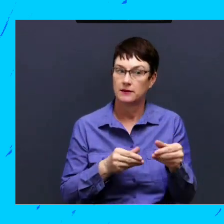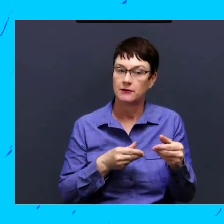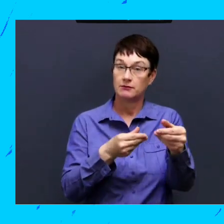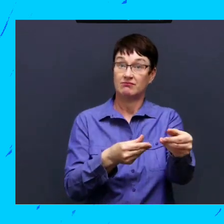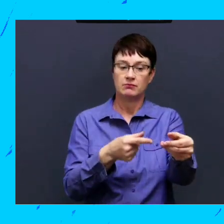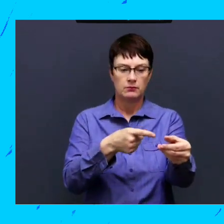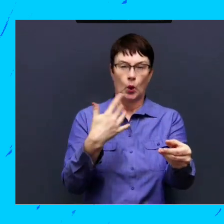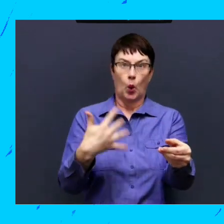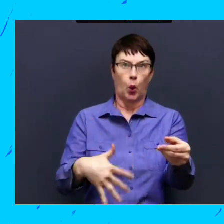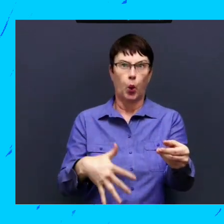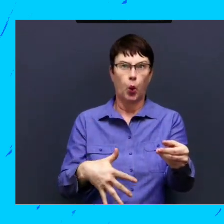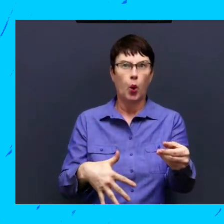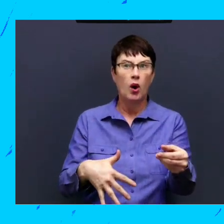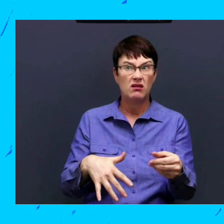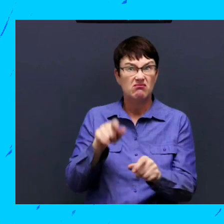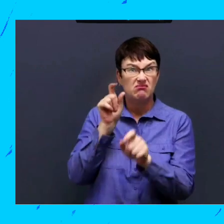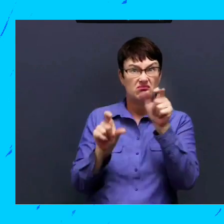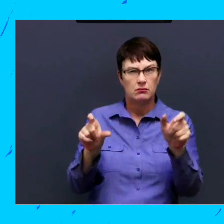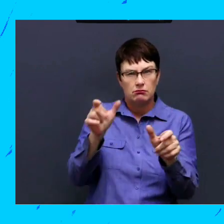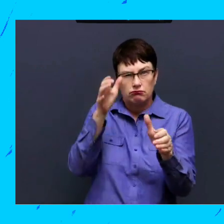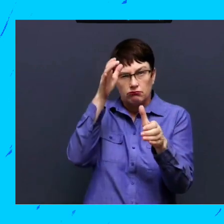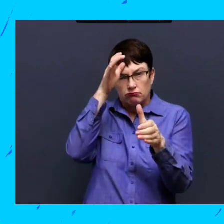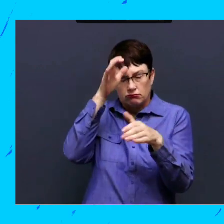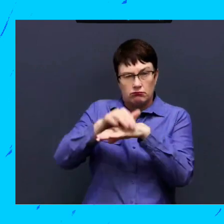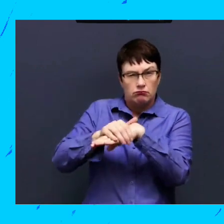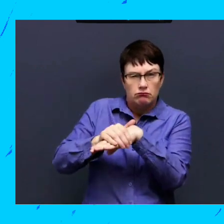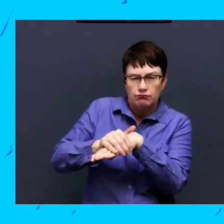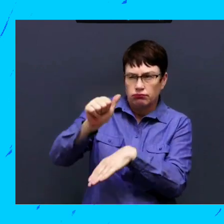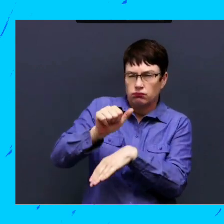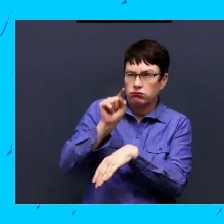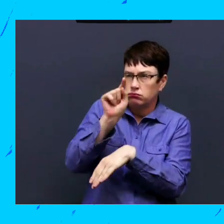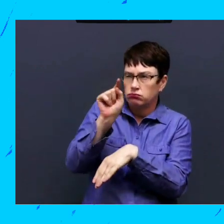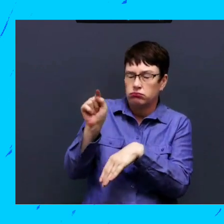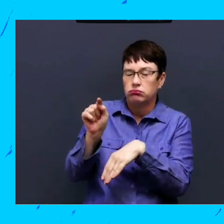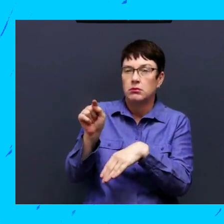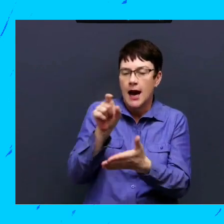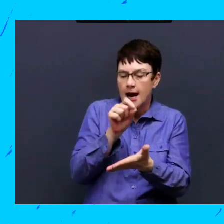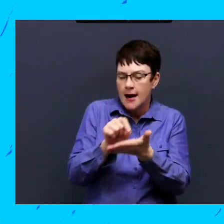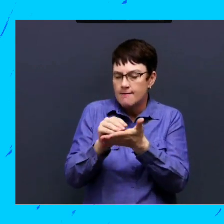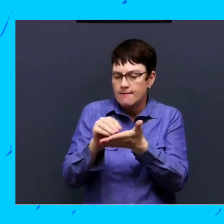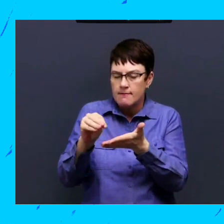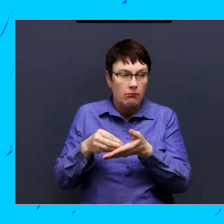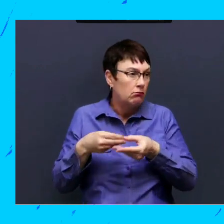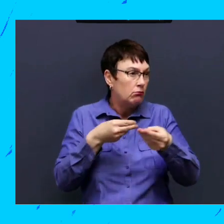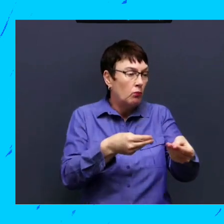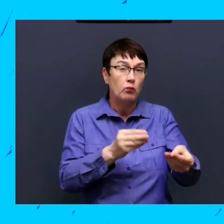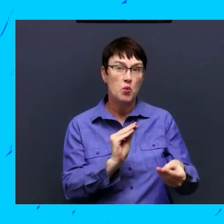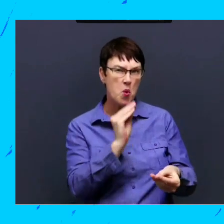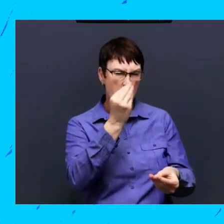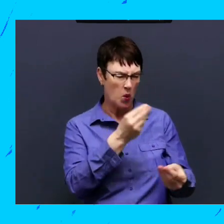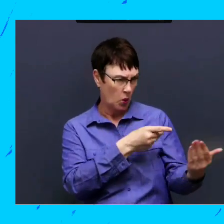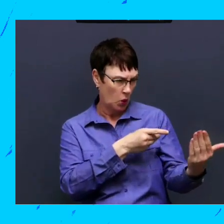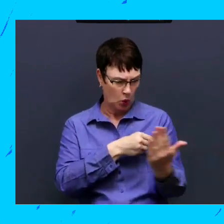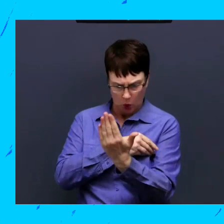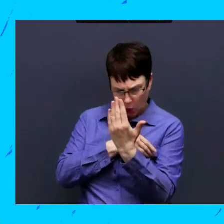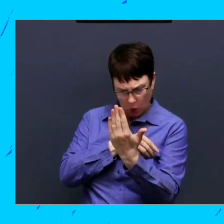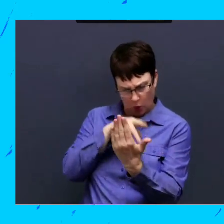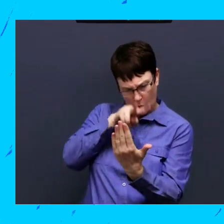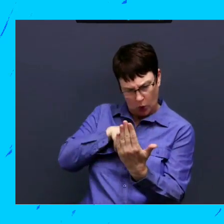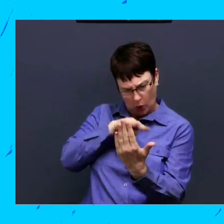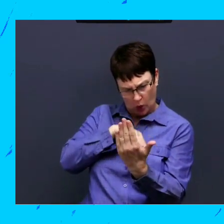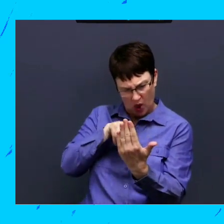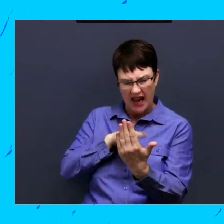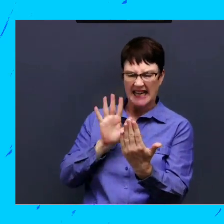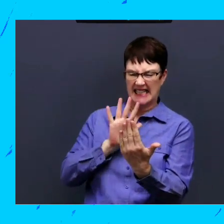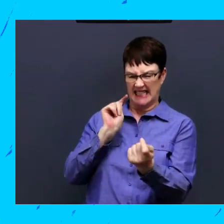por expertos técnicos y fueron informados por jóvenes en todos los pasos para ver cómo que los gobiernos van a